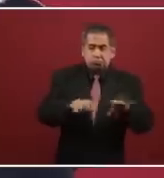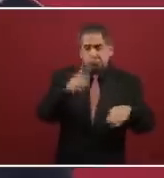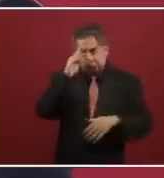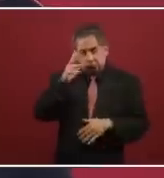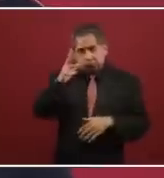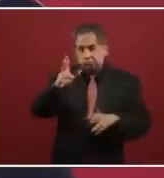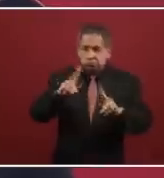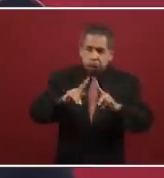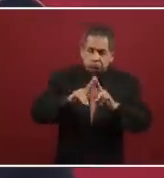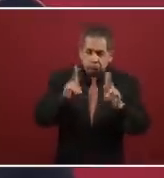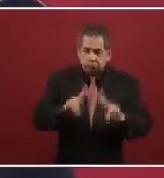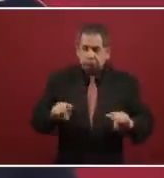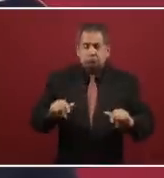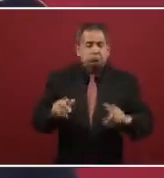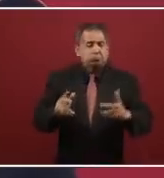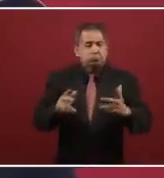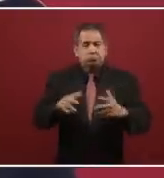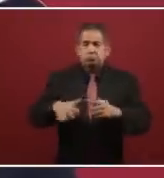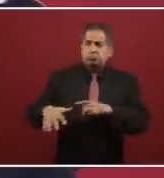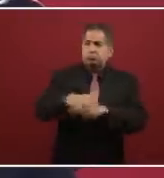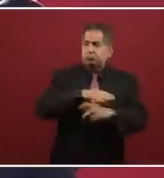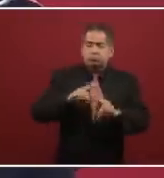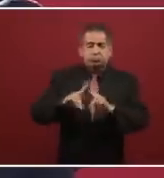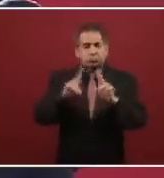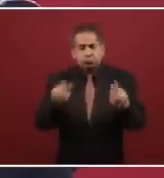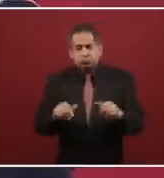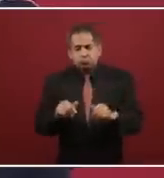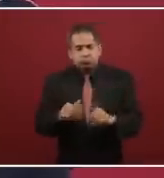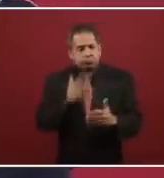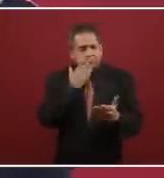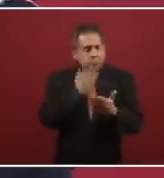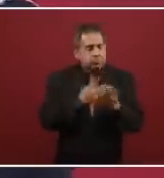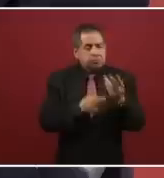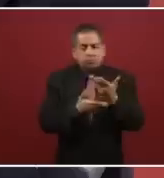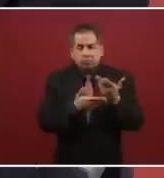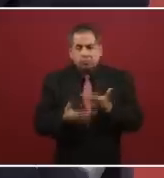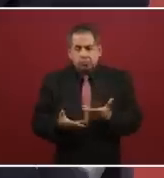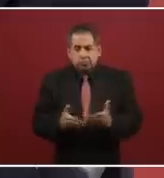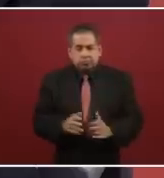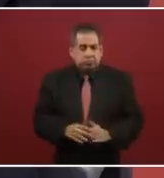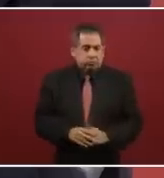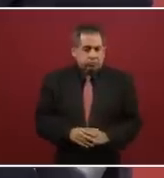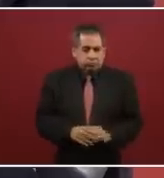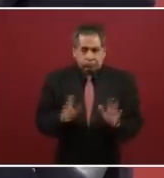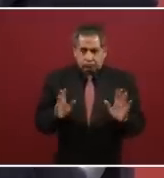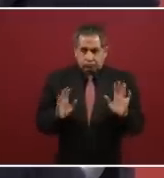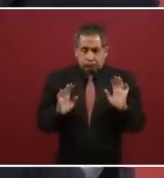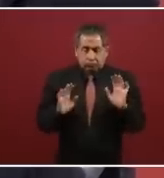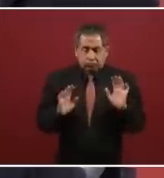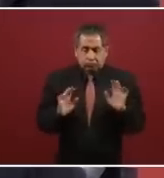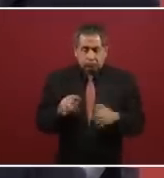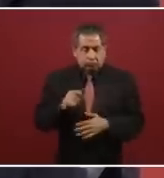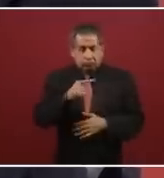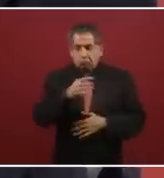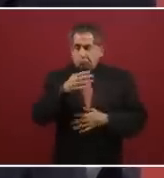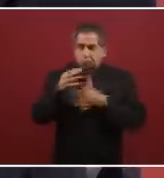paz en el país, es bienvenido. Es una